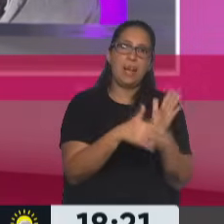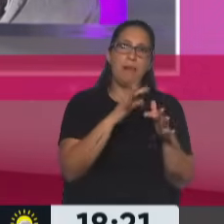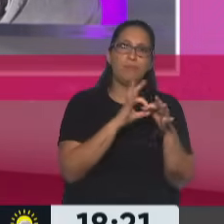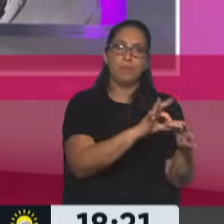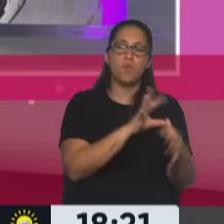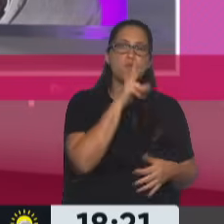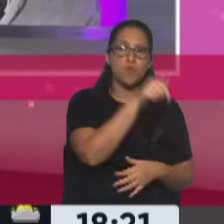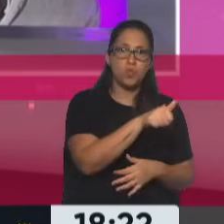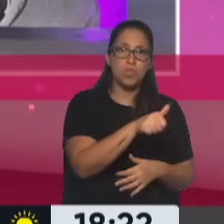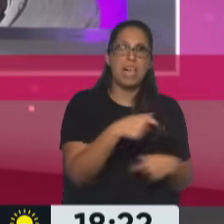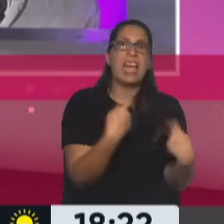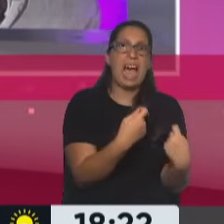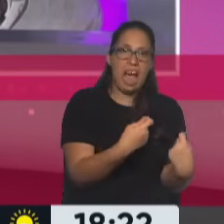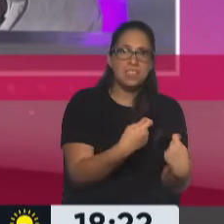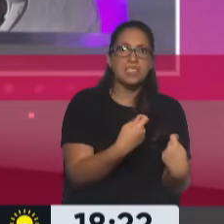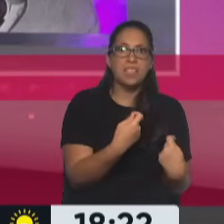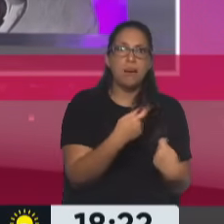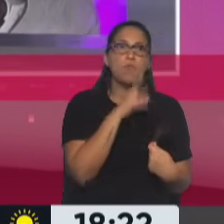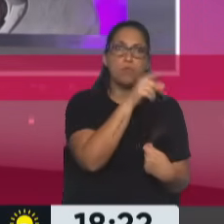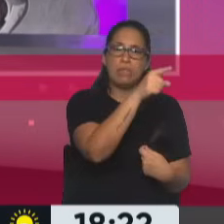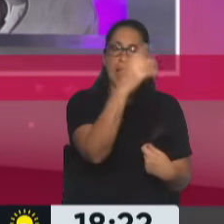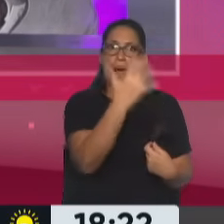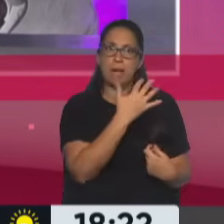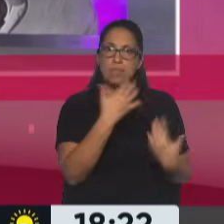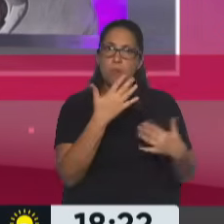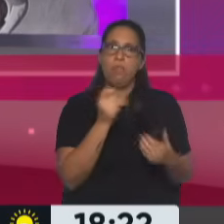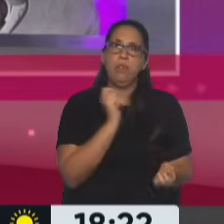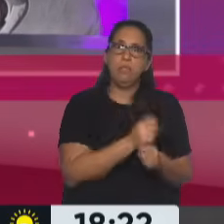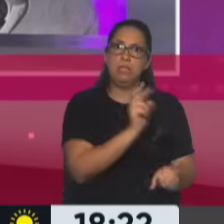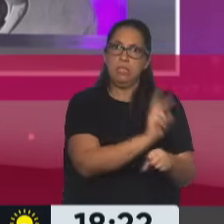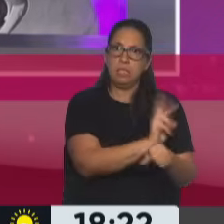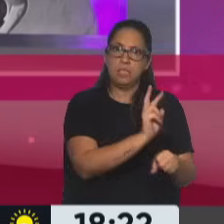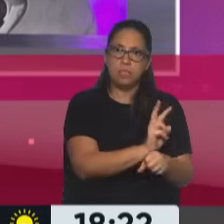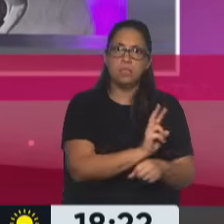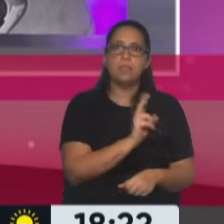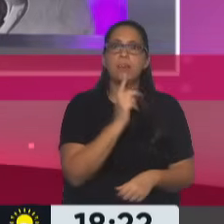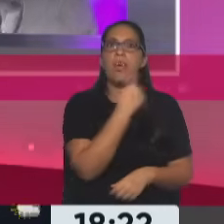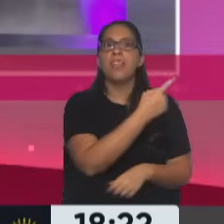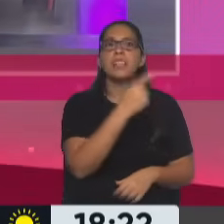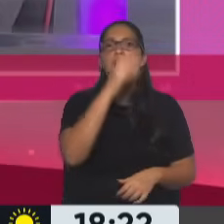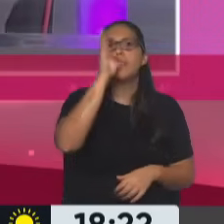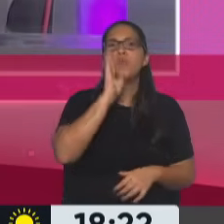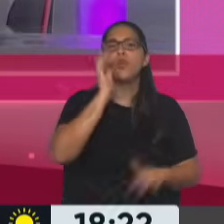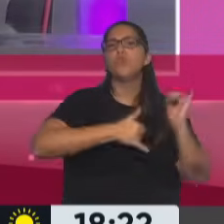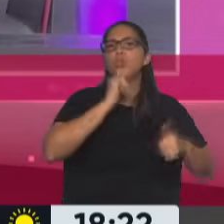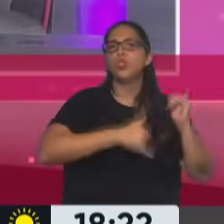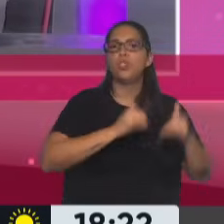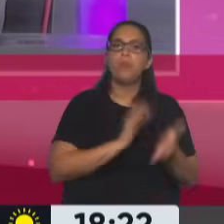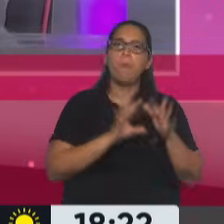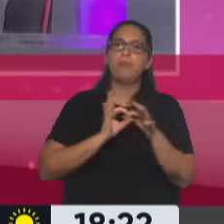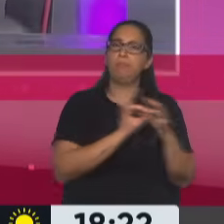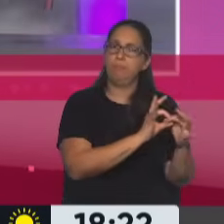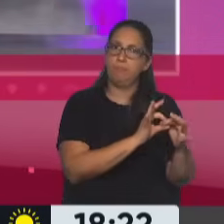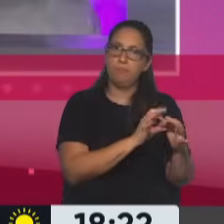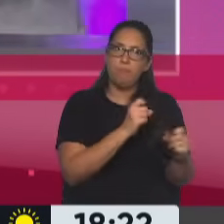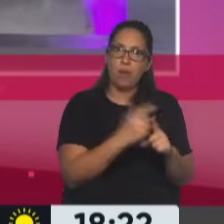que está gastando en defensa, que ve en Rusia una amenaza, que le dice a los Estados Unidos todo que sí, pero no mal, digamos, se alinea en función de